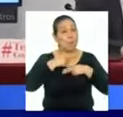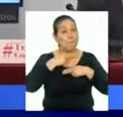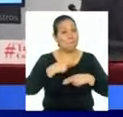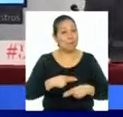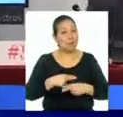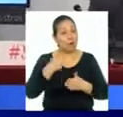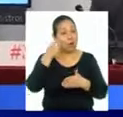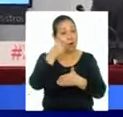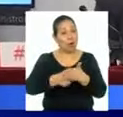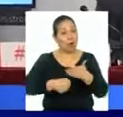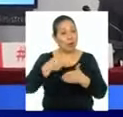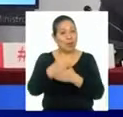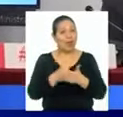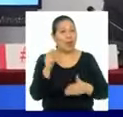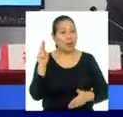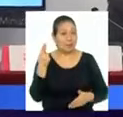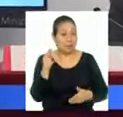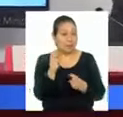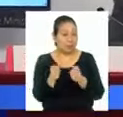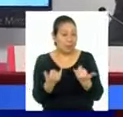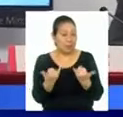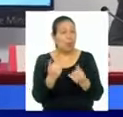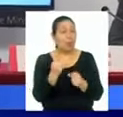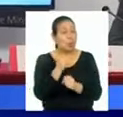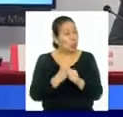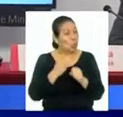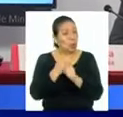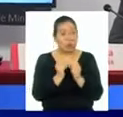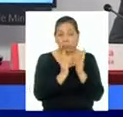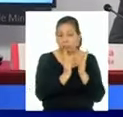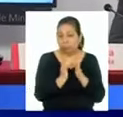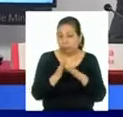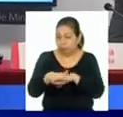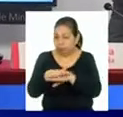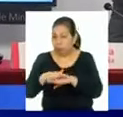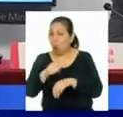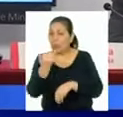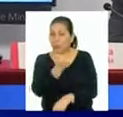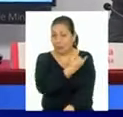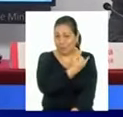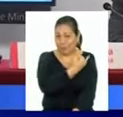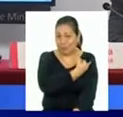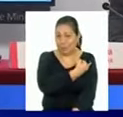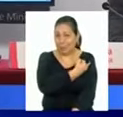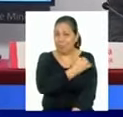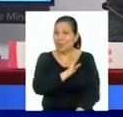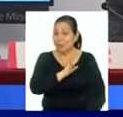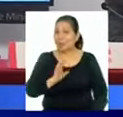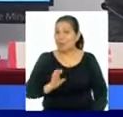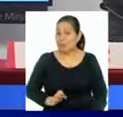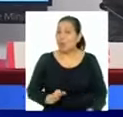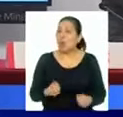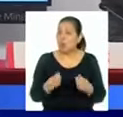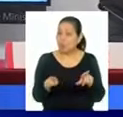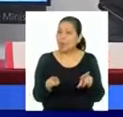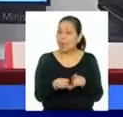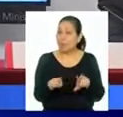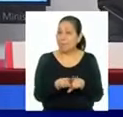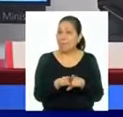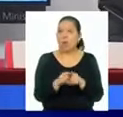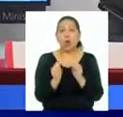y la lucha contra la corrupción. Mediante un trabajo coordinado con otras instituciones del Estado y también, por